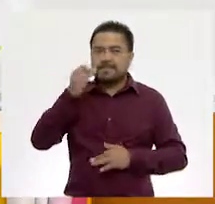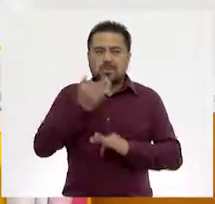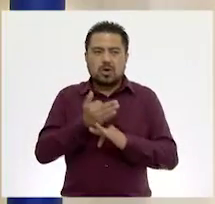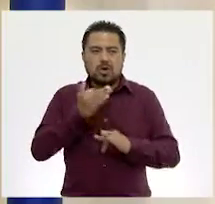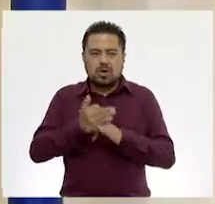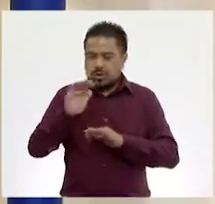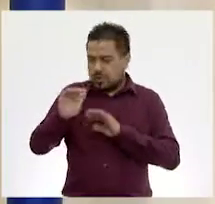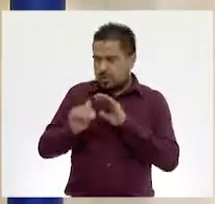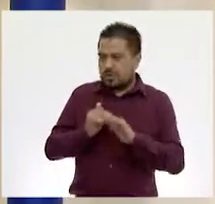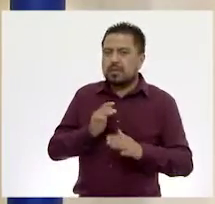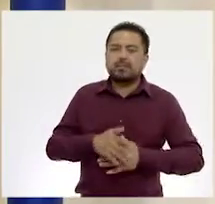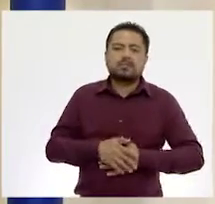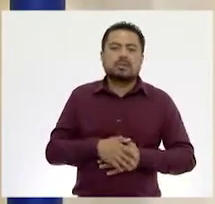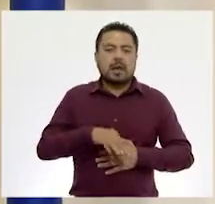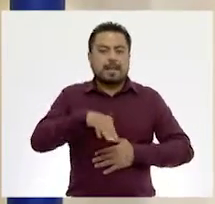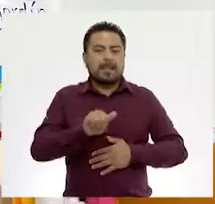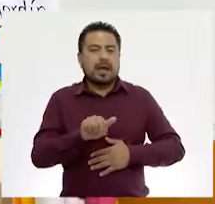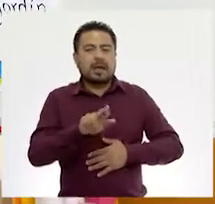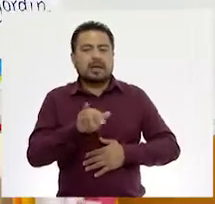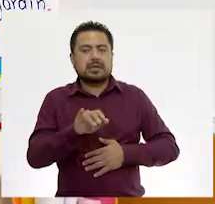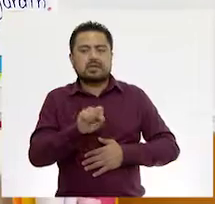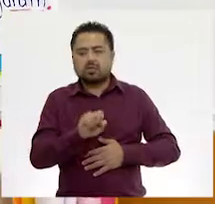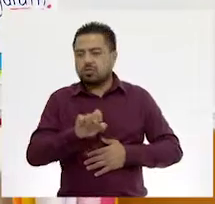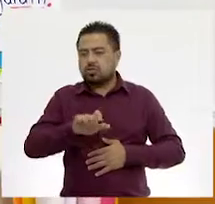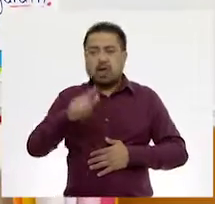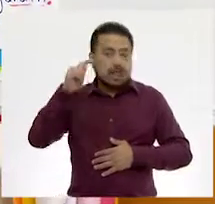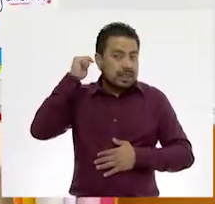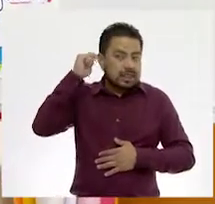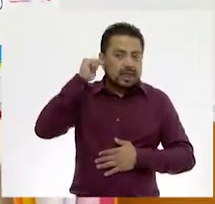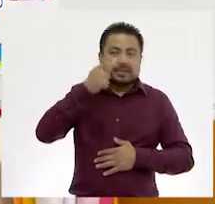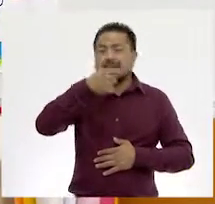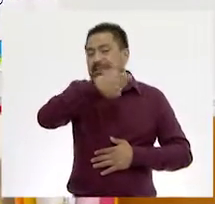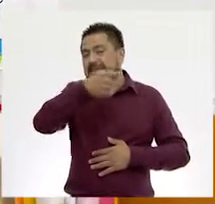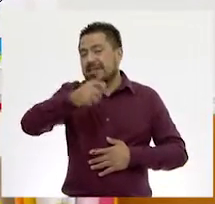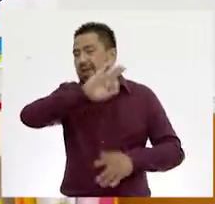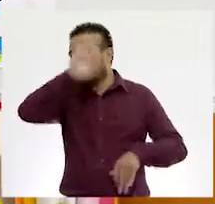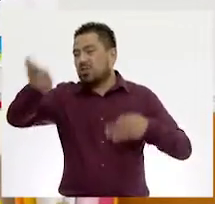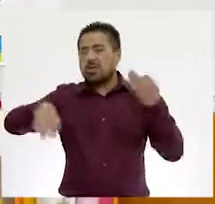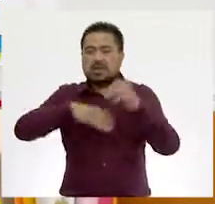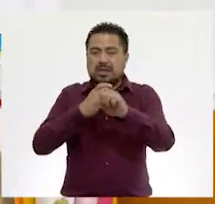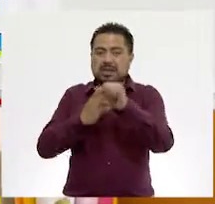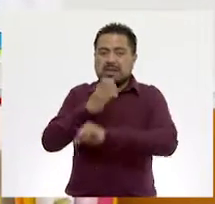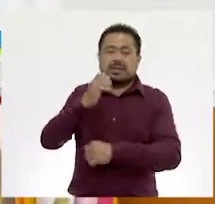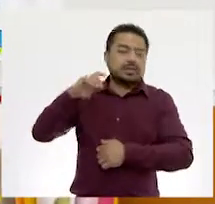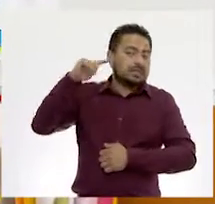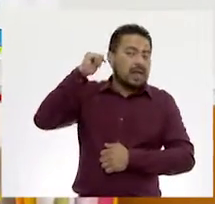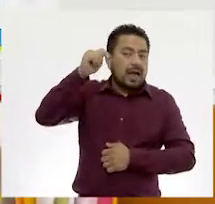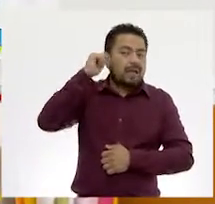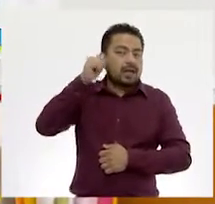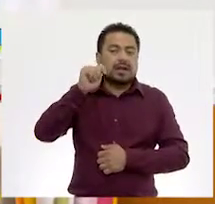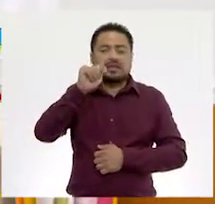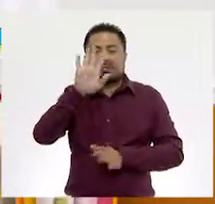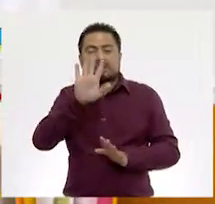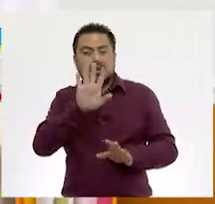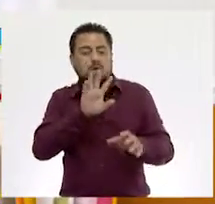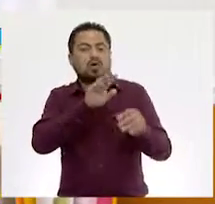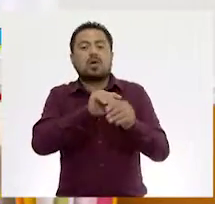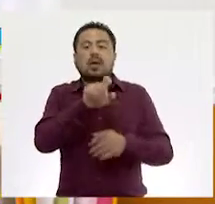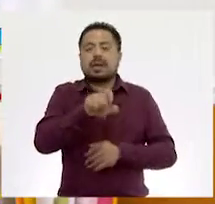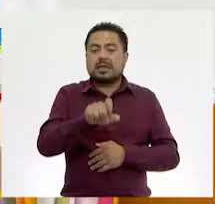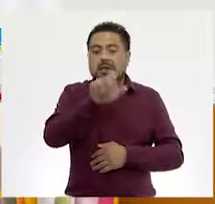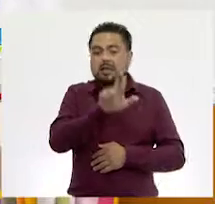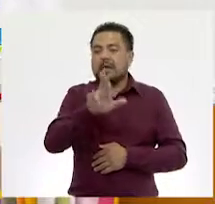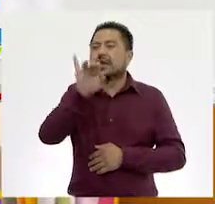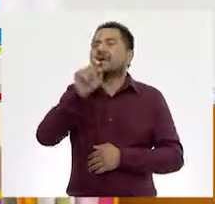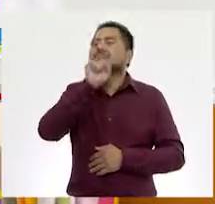esa observación. Ahora, Marisol desde Tabasco. Saludos también a todo Tabasco. Bueno, y no incluí a Quintana Roo.